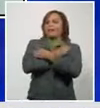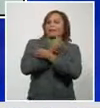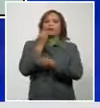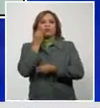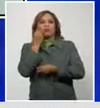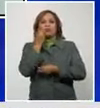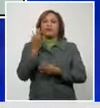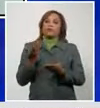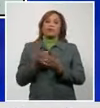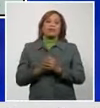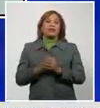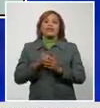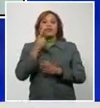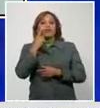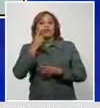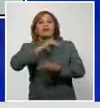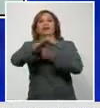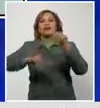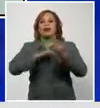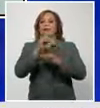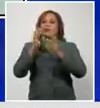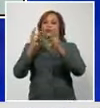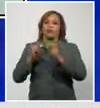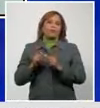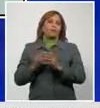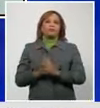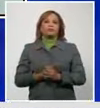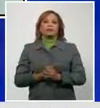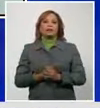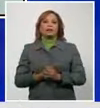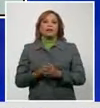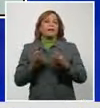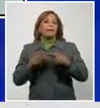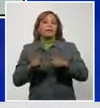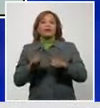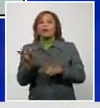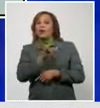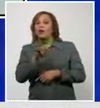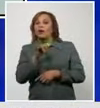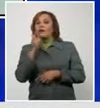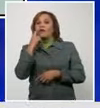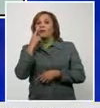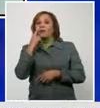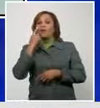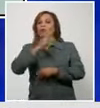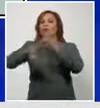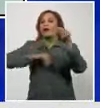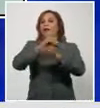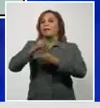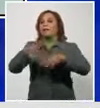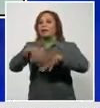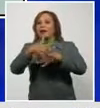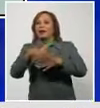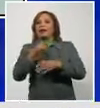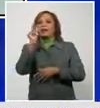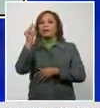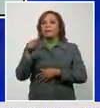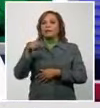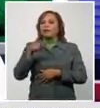No se aprecia un cambio en los números, pero no se aprecia un cambio en la calle, en el comportamiento